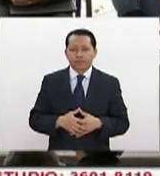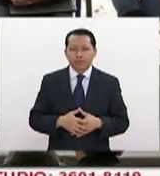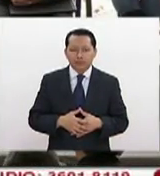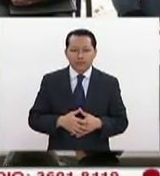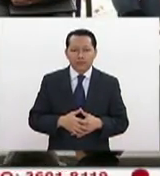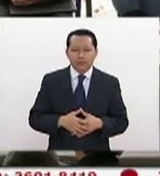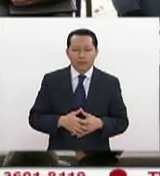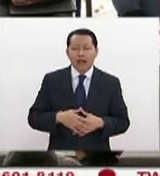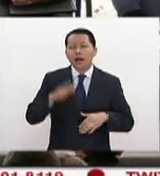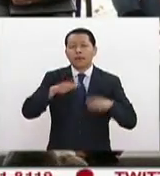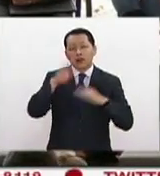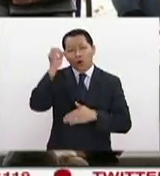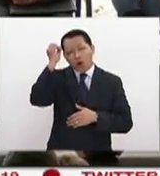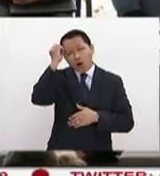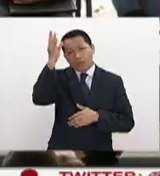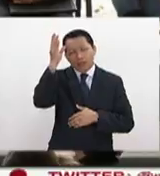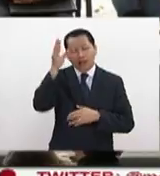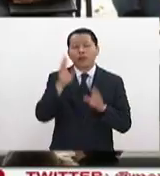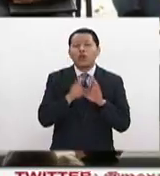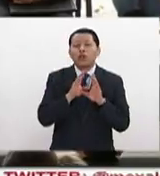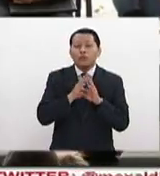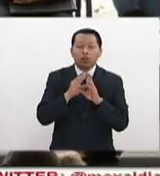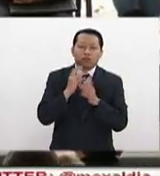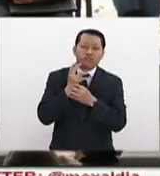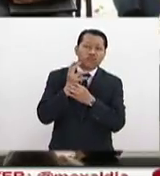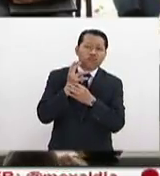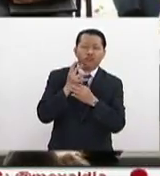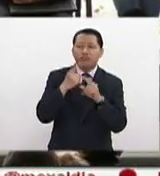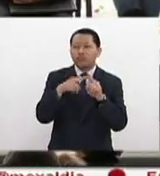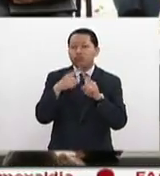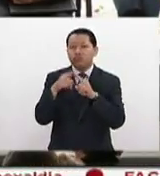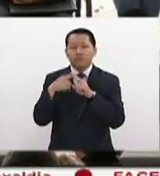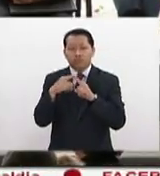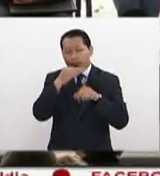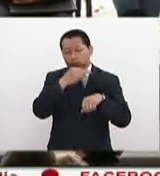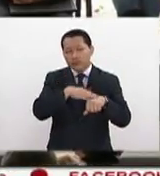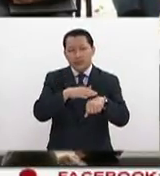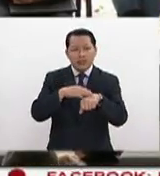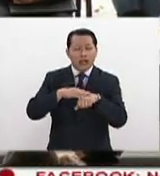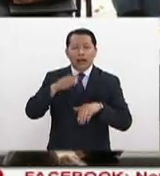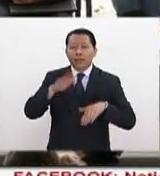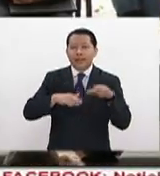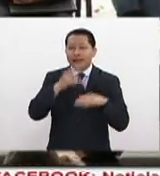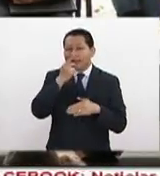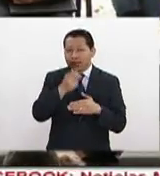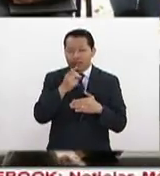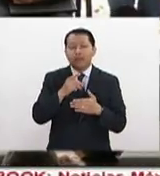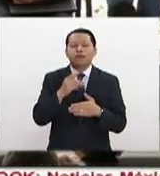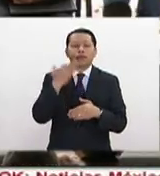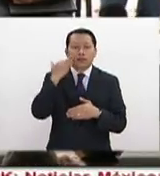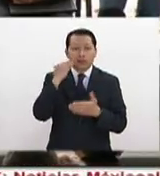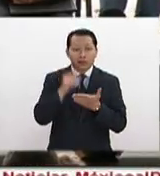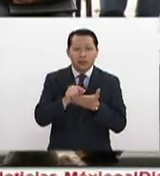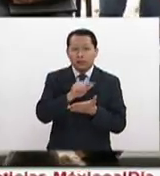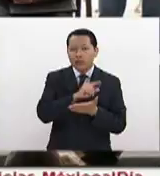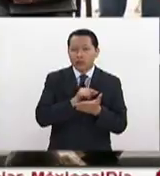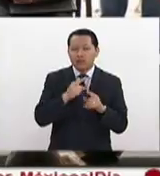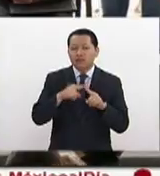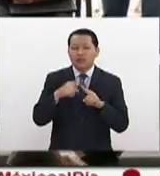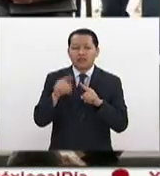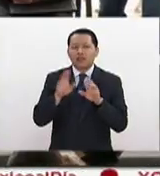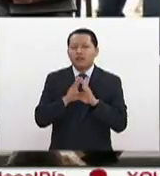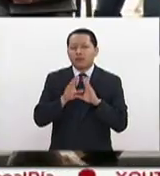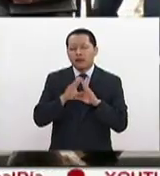Se olvidan de lo que se dice o de los señalamientos o de lo que se dice a veces en las redes sociales, que a veces son